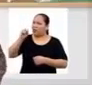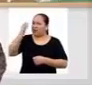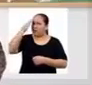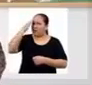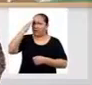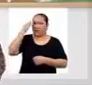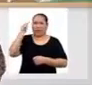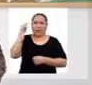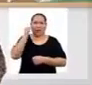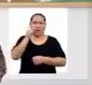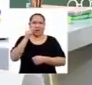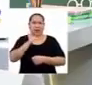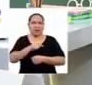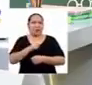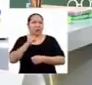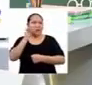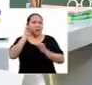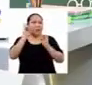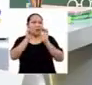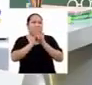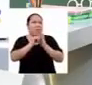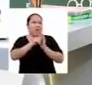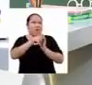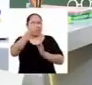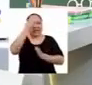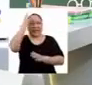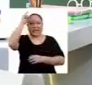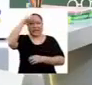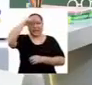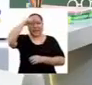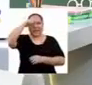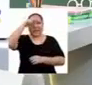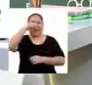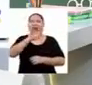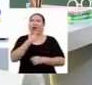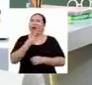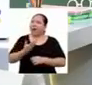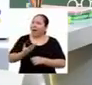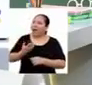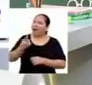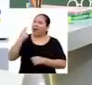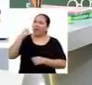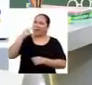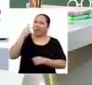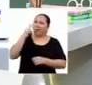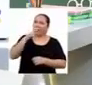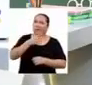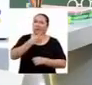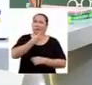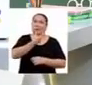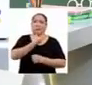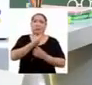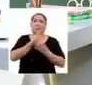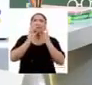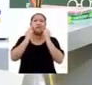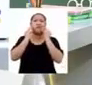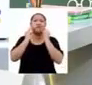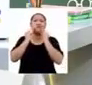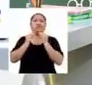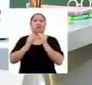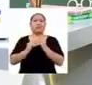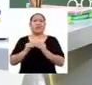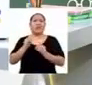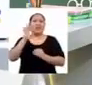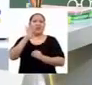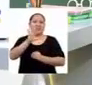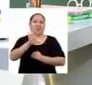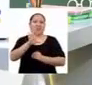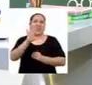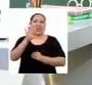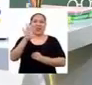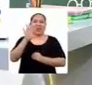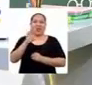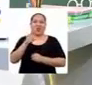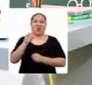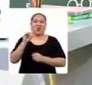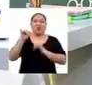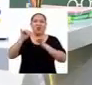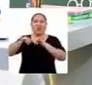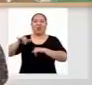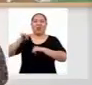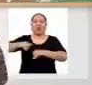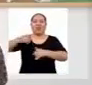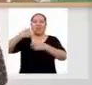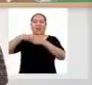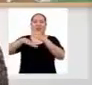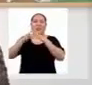una imagen del sabio. Ah, ese es Hipócrates. Esa barba parece de 5 cuarentenas juntas, ¿no, profesora